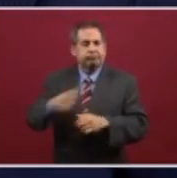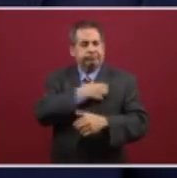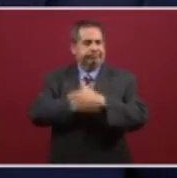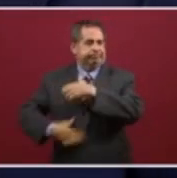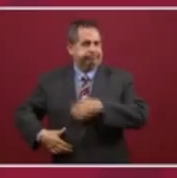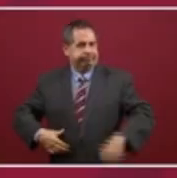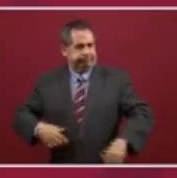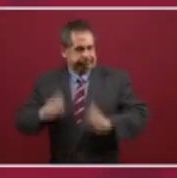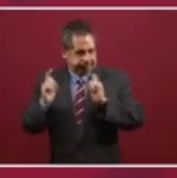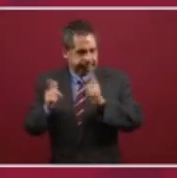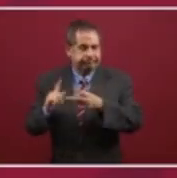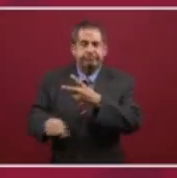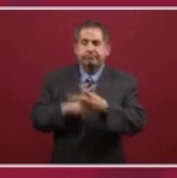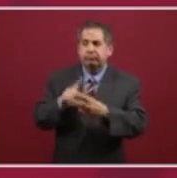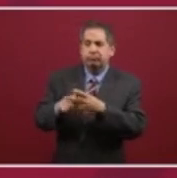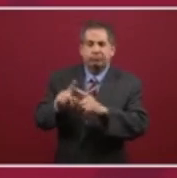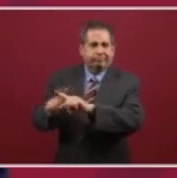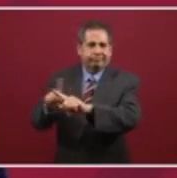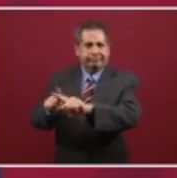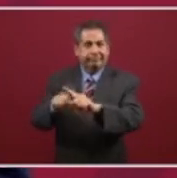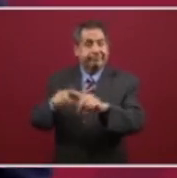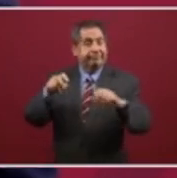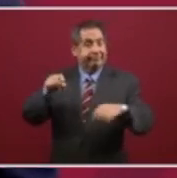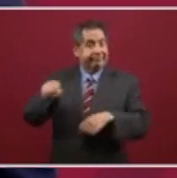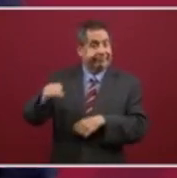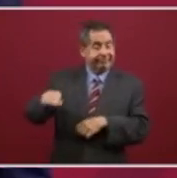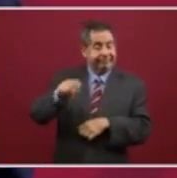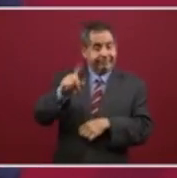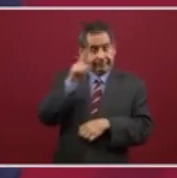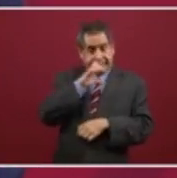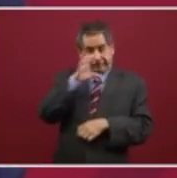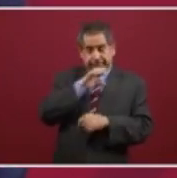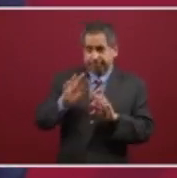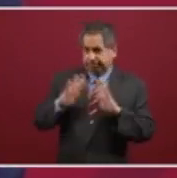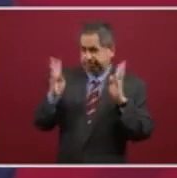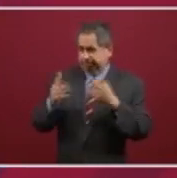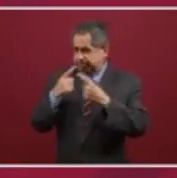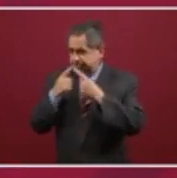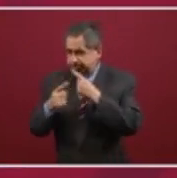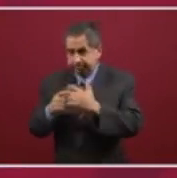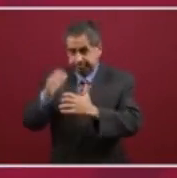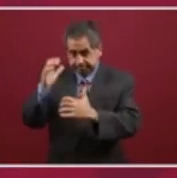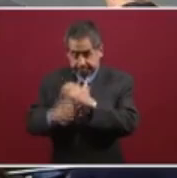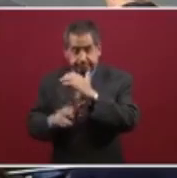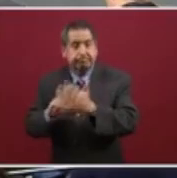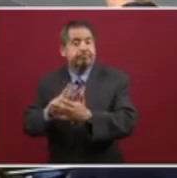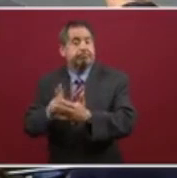con otras fuerzas en Aguascalientes, y regresa a la Ciudad de México